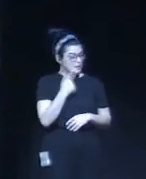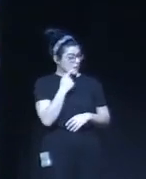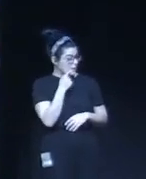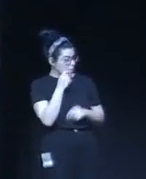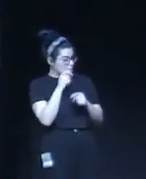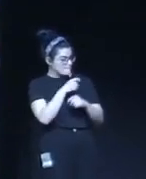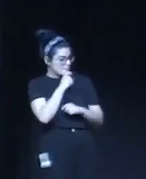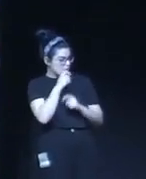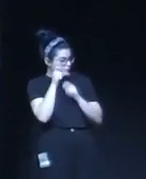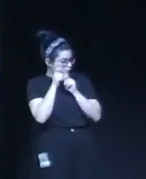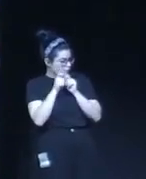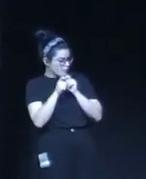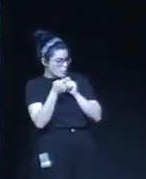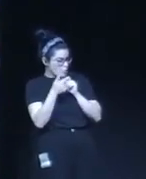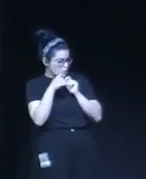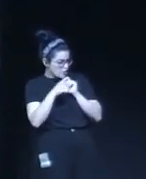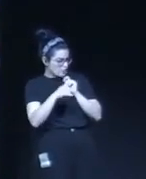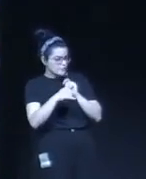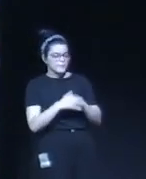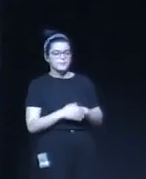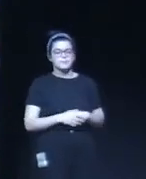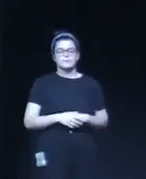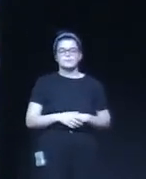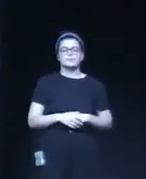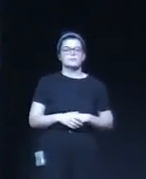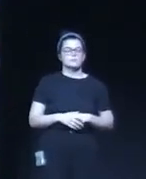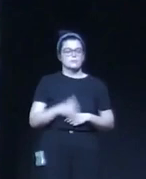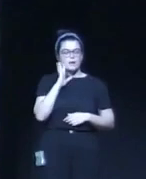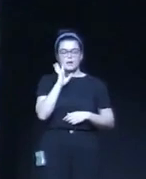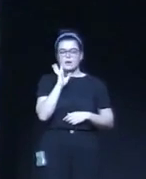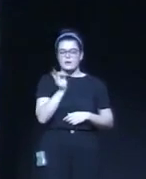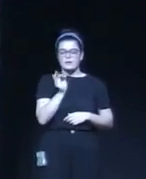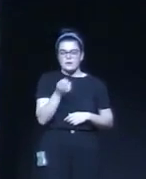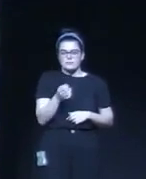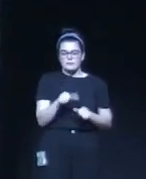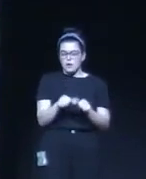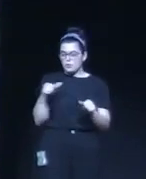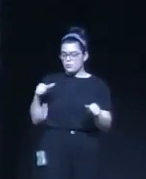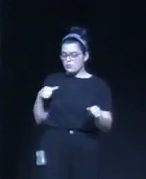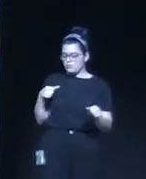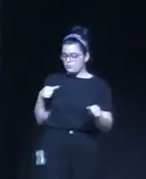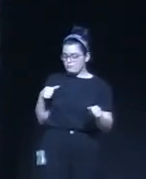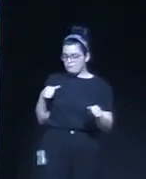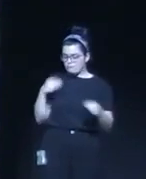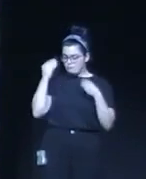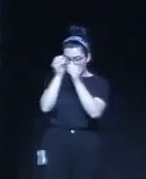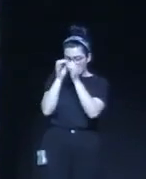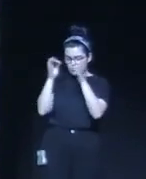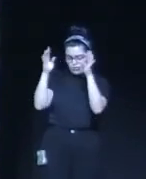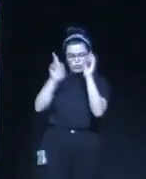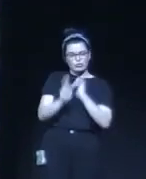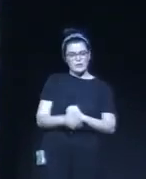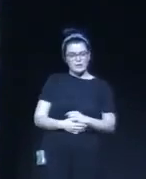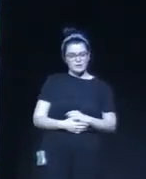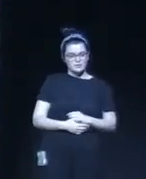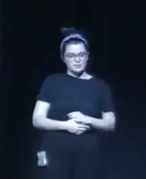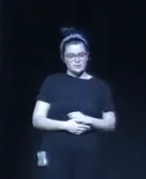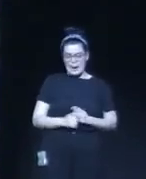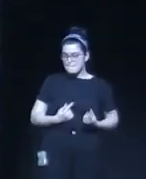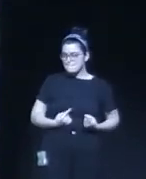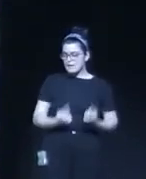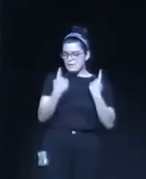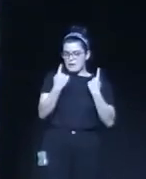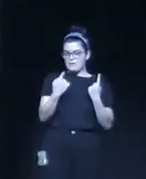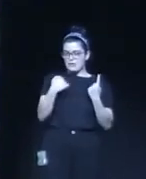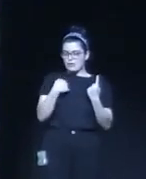una cosa que nunca habrías pensado en ello, ¿no? ¿Hombre? Nunca. ¿Actriz? Es la primera vez que yo